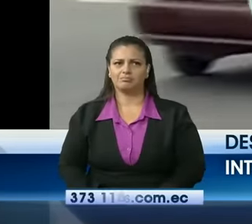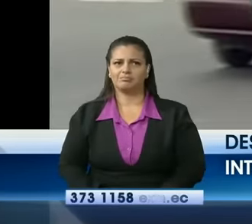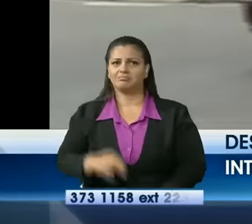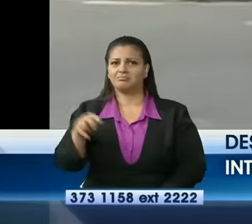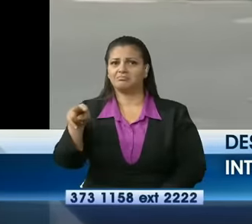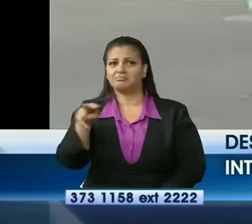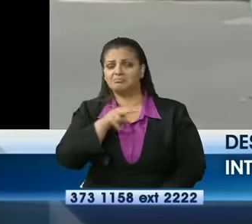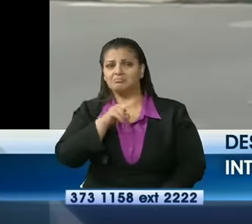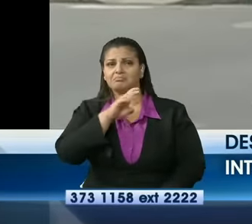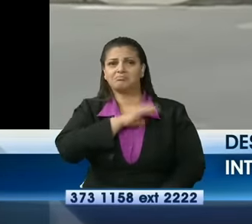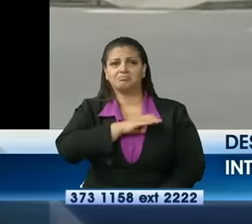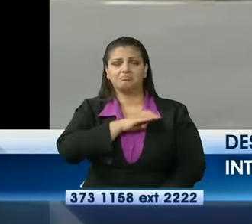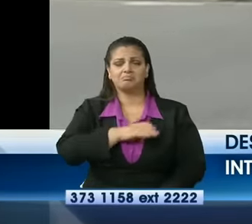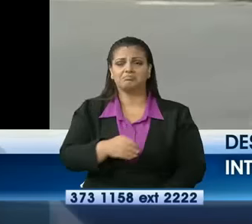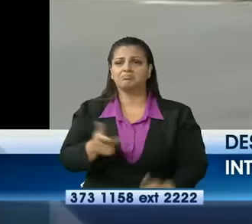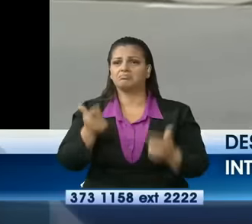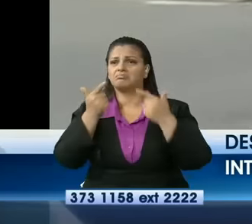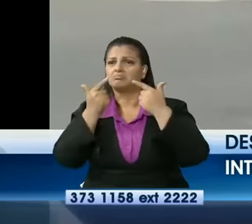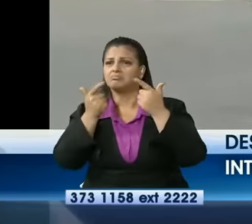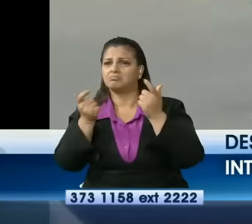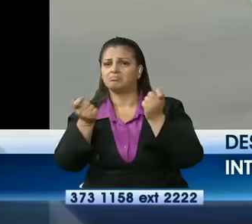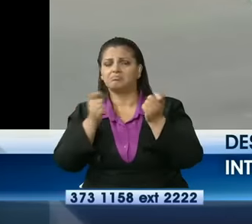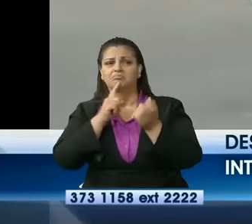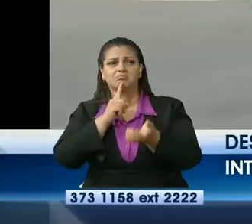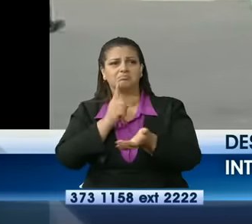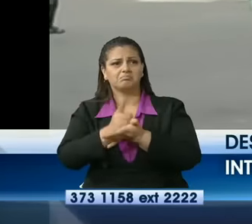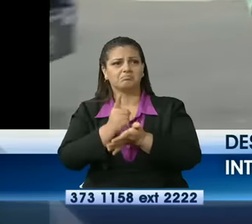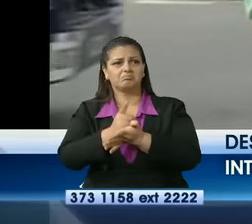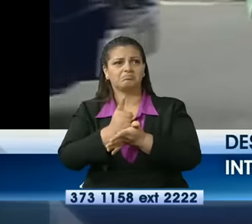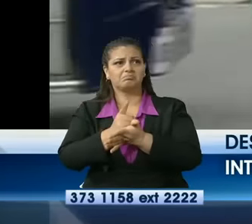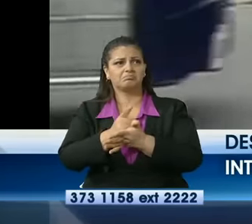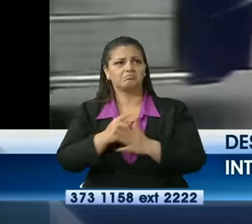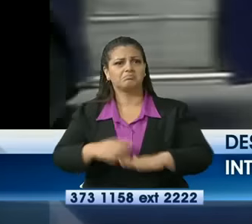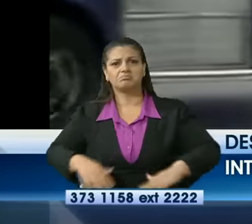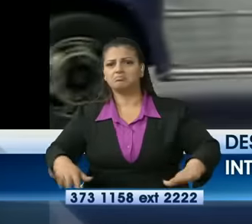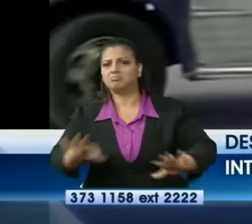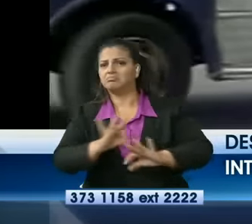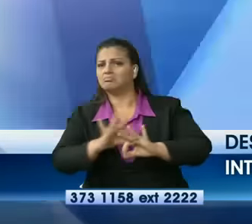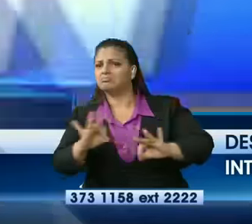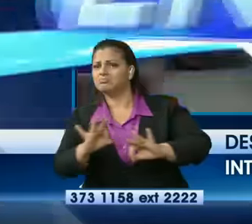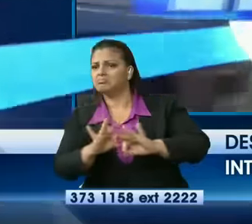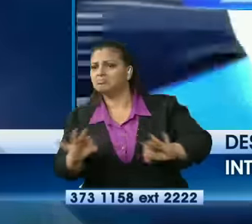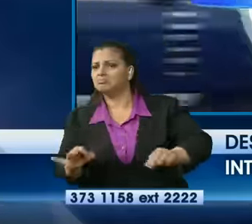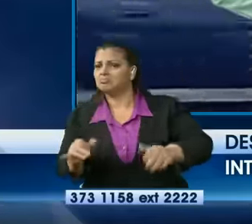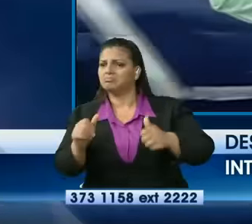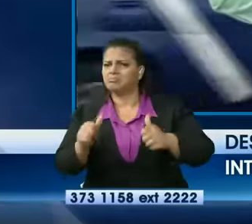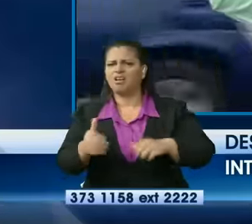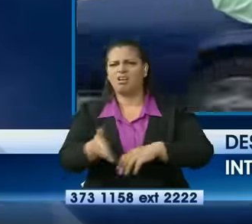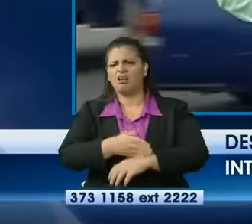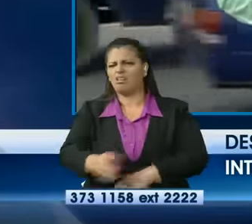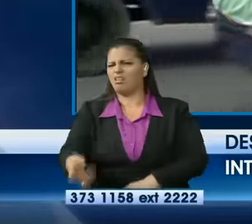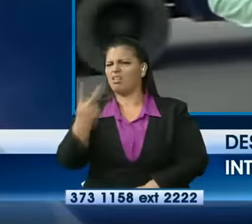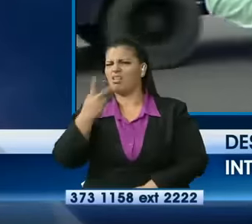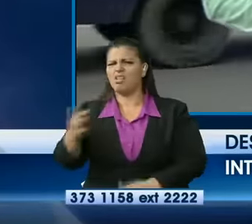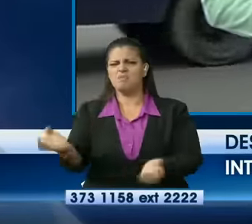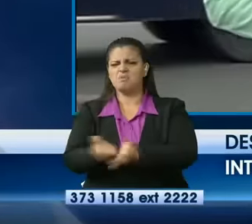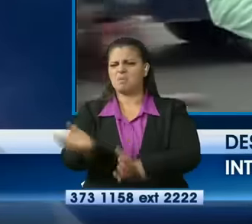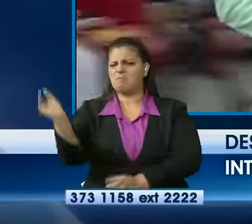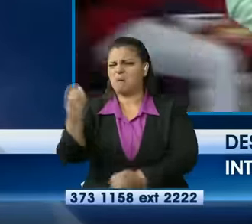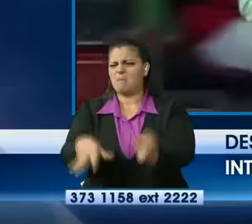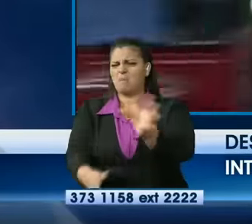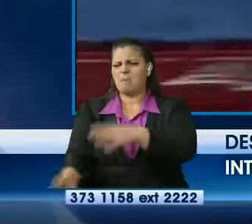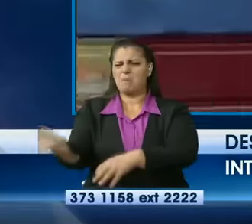policías. Es verdad, ya está también un poco más limpio, ya no se ven basuras acumuladas en las esquinas, es un poco